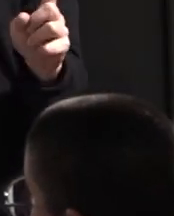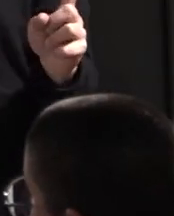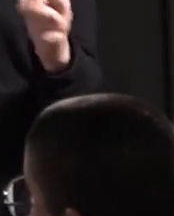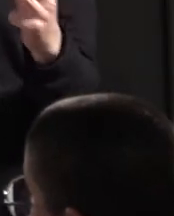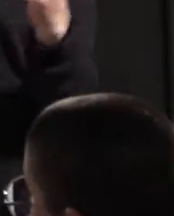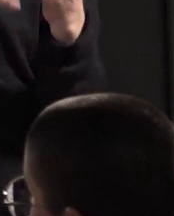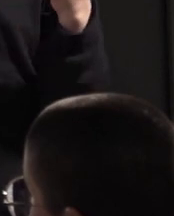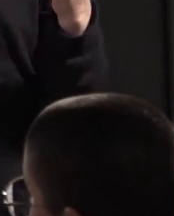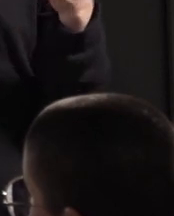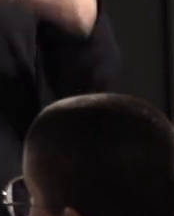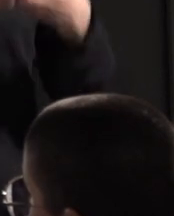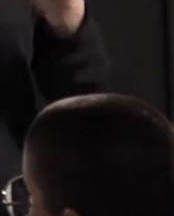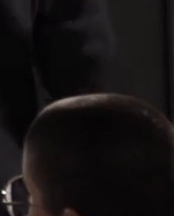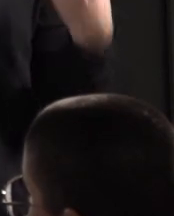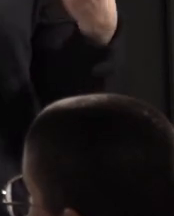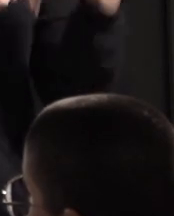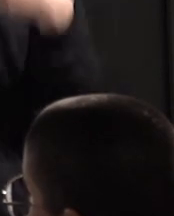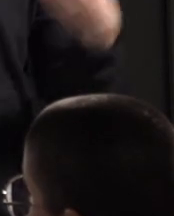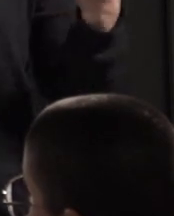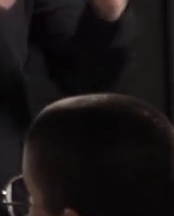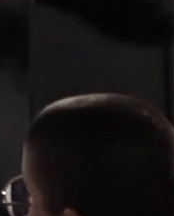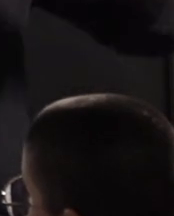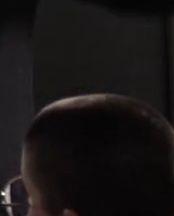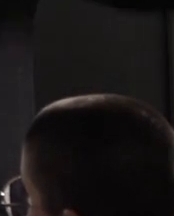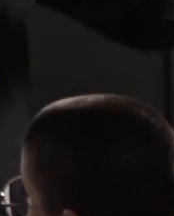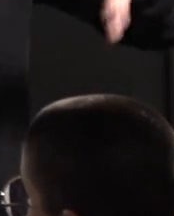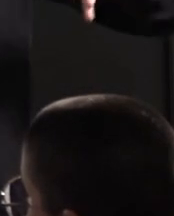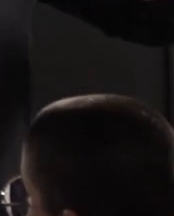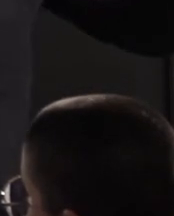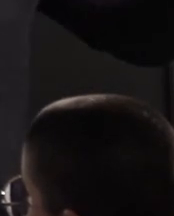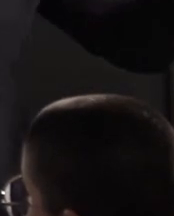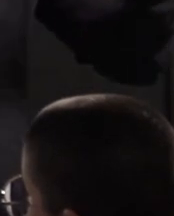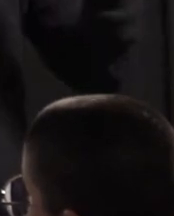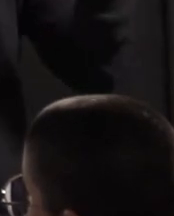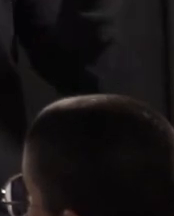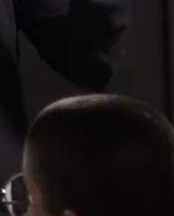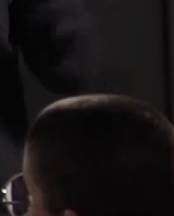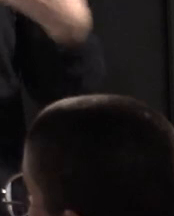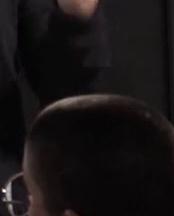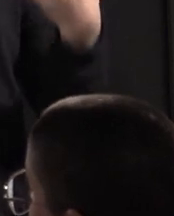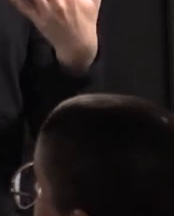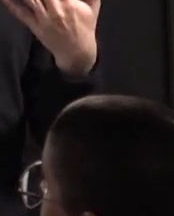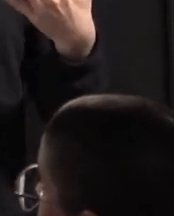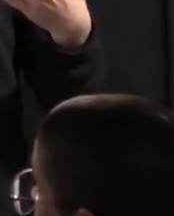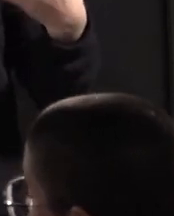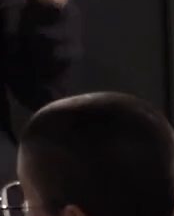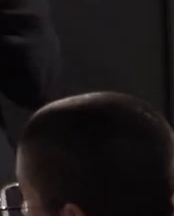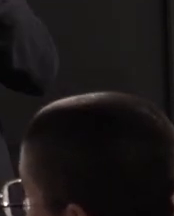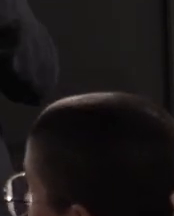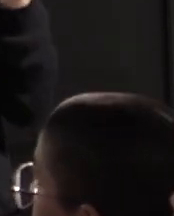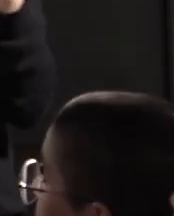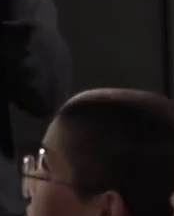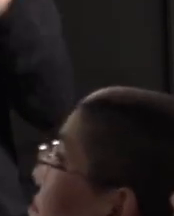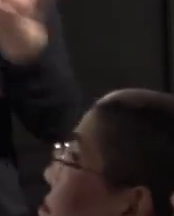y es un contrapeso, digamos, adecuado y equilibra y conjuga los intereses de todas las partes.